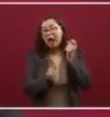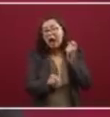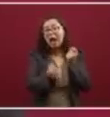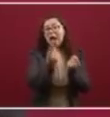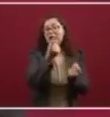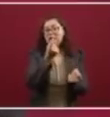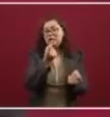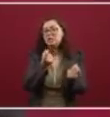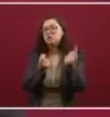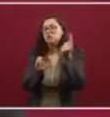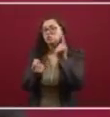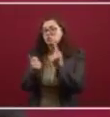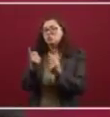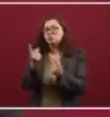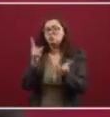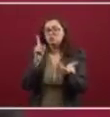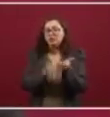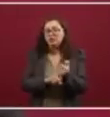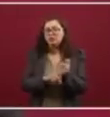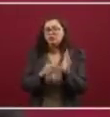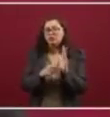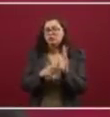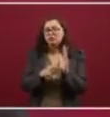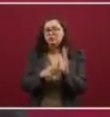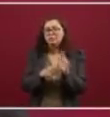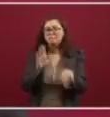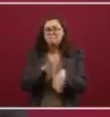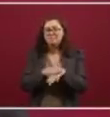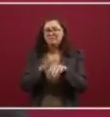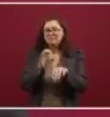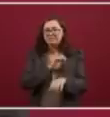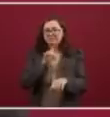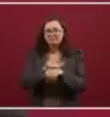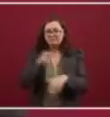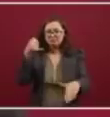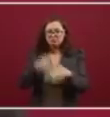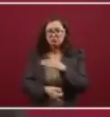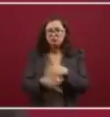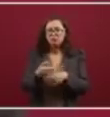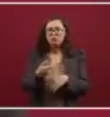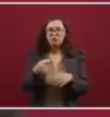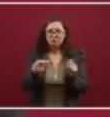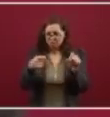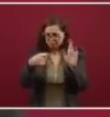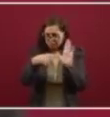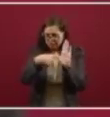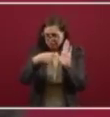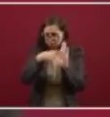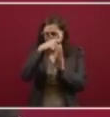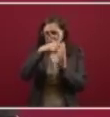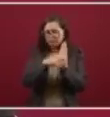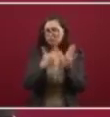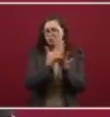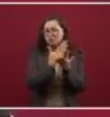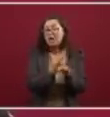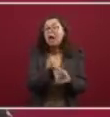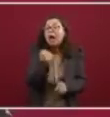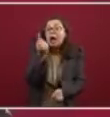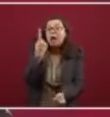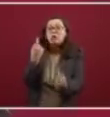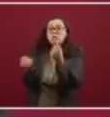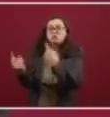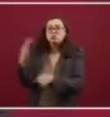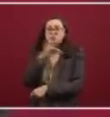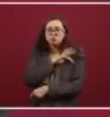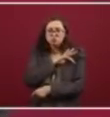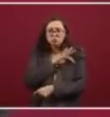cuando se trata de cuestiones técnicas especializadas, como lo establece el mismo artículo de la Constitución. La